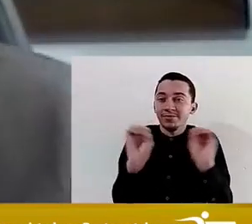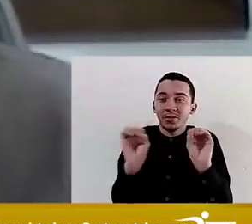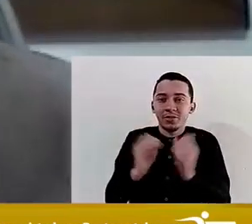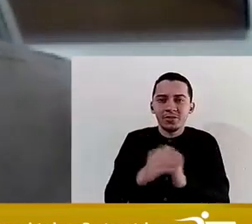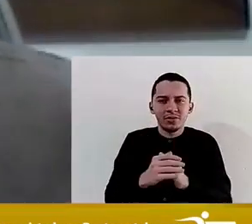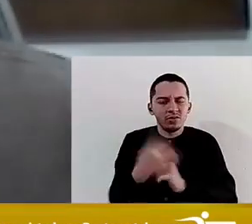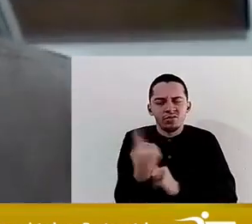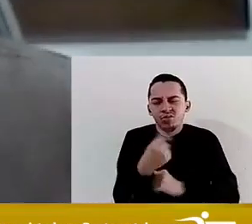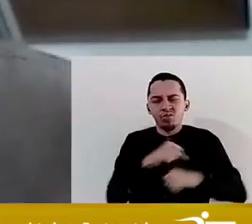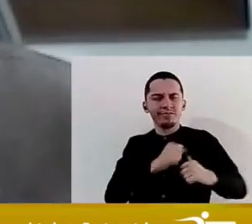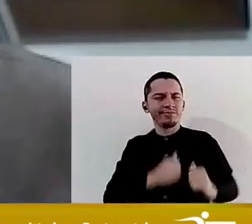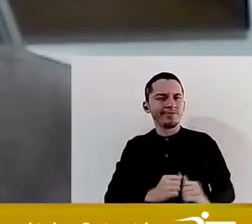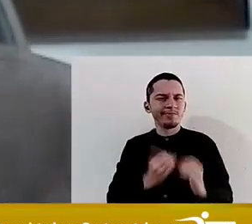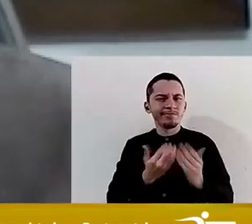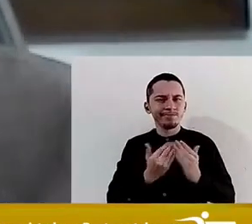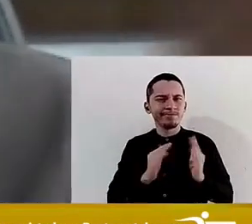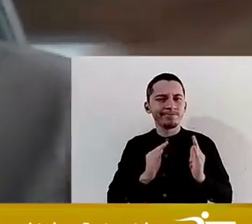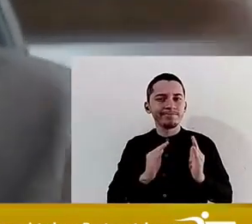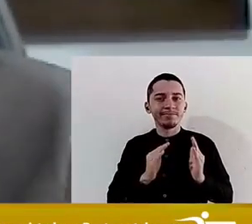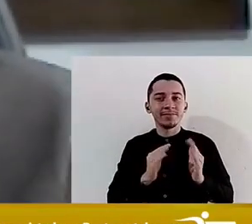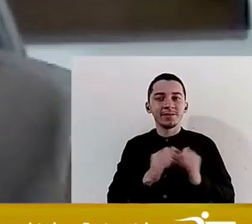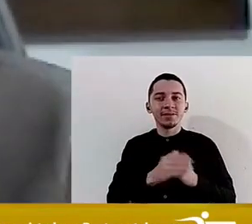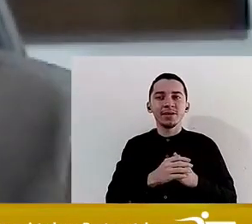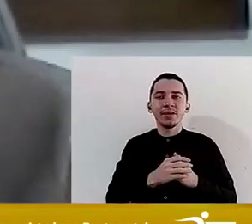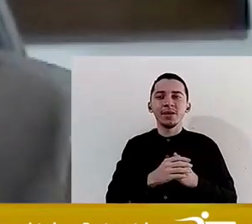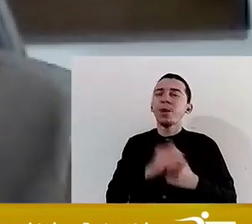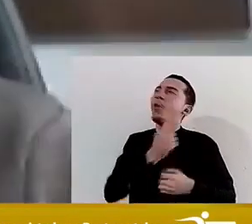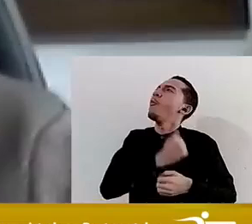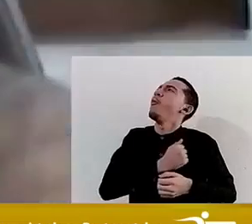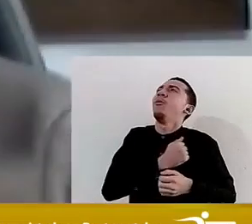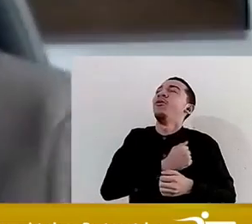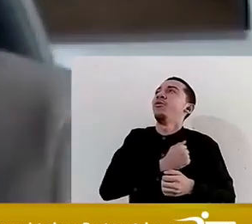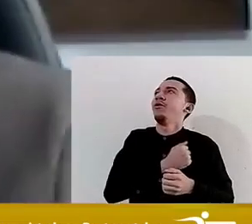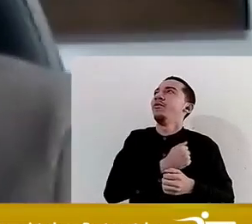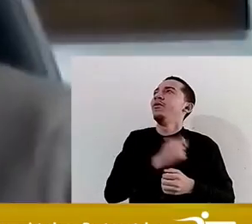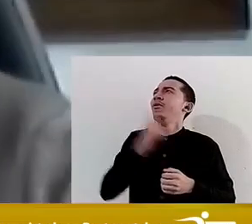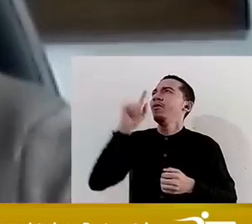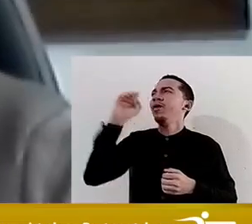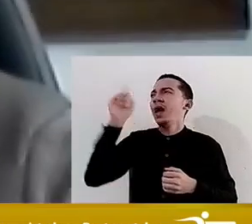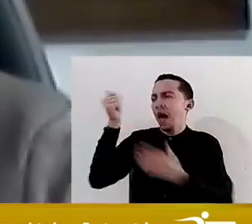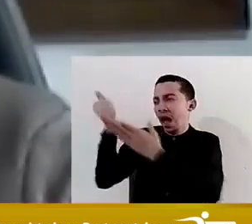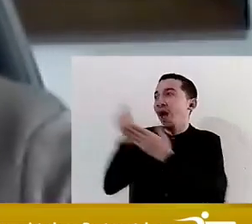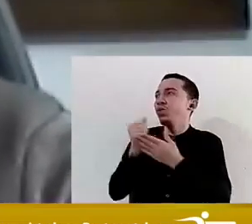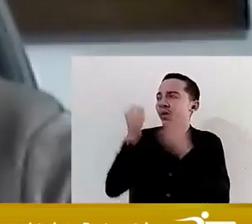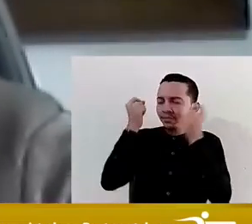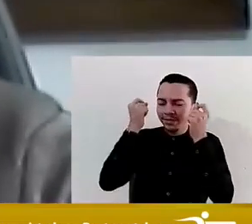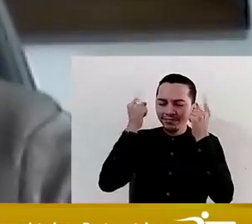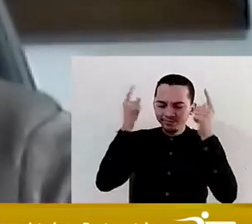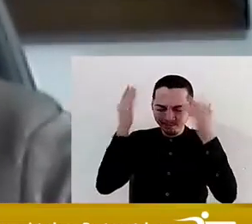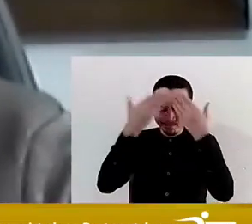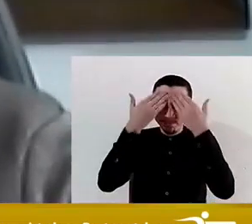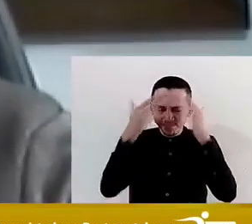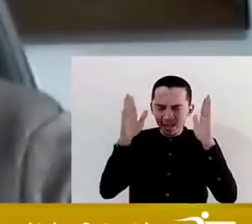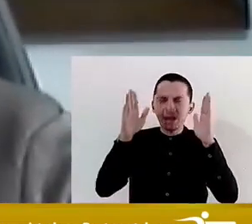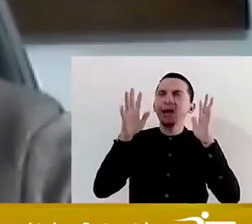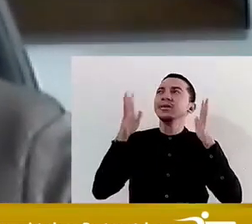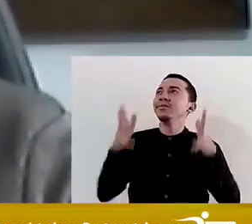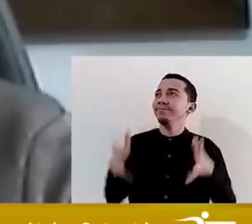corazón. Pidan al Señor que le eche un poco de colirio para ver y descubrir la grandeza del Dios